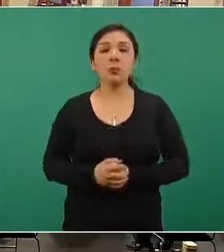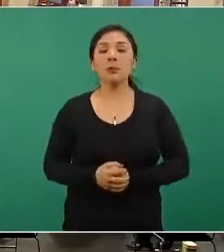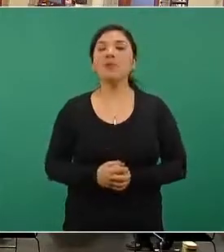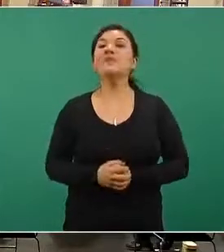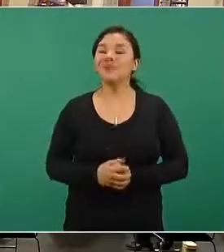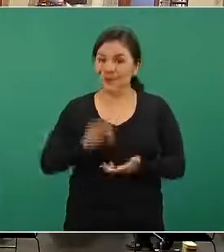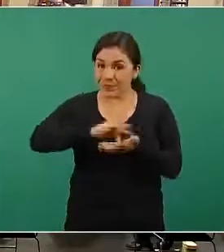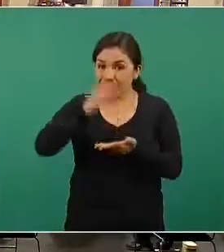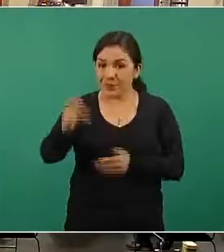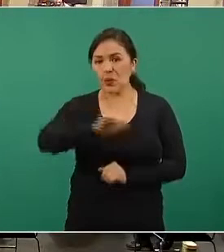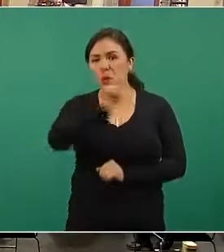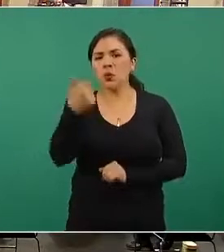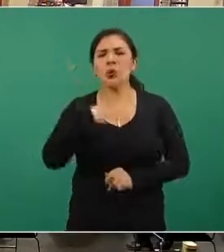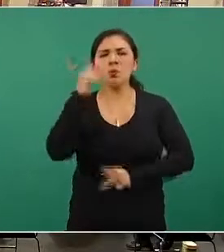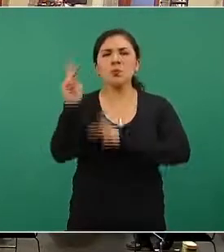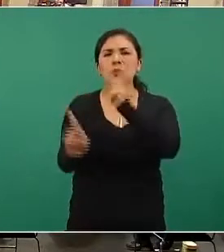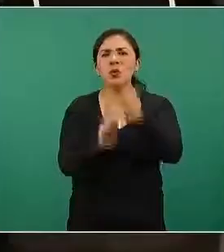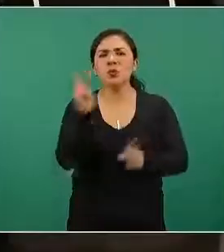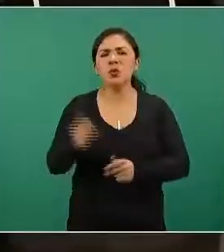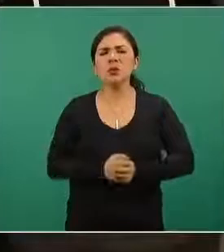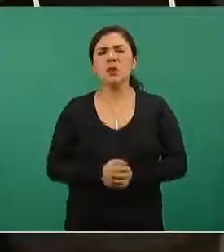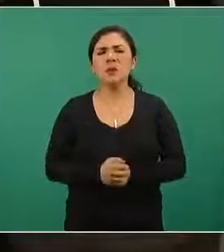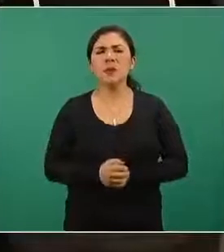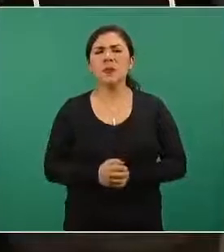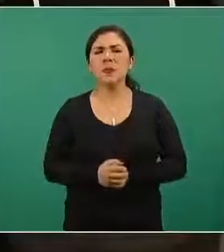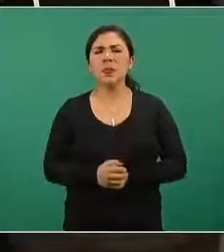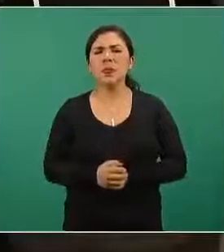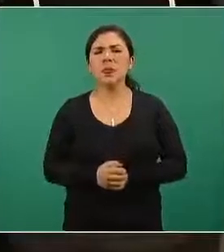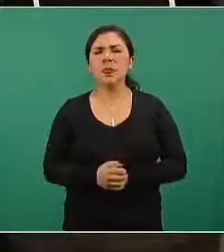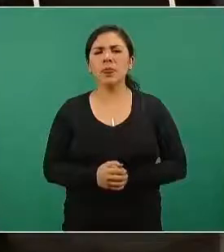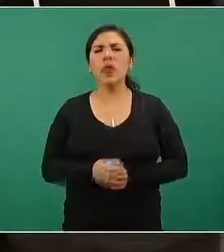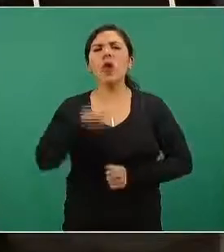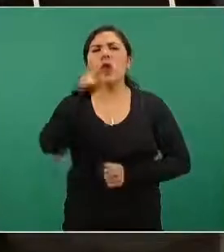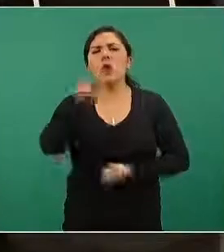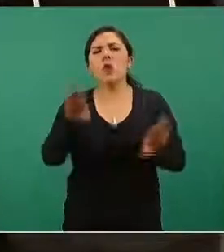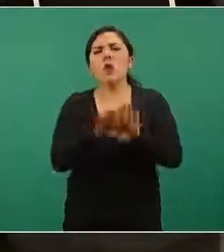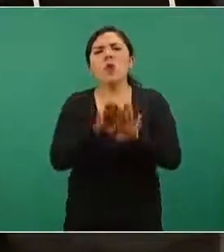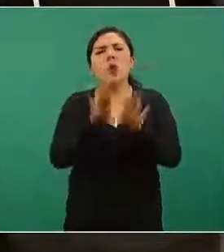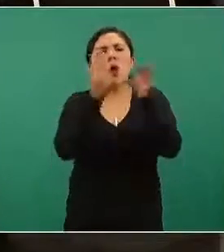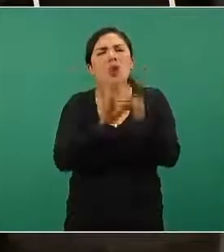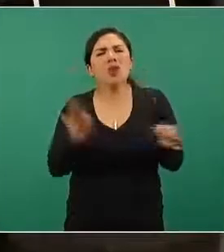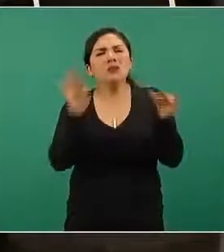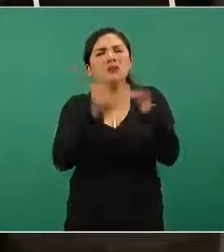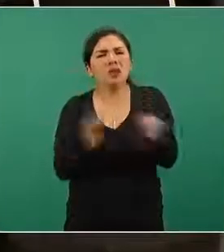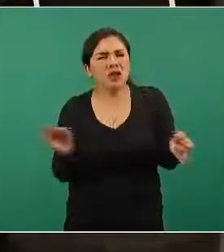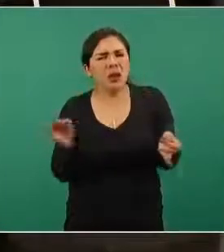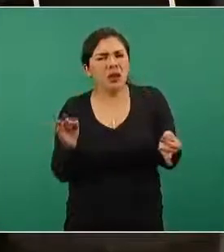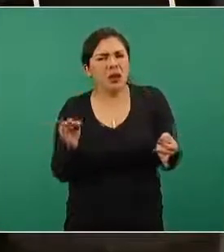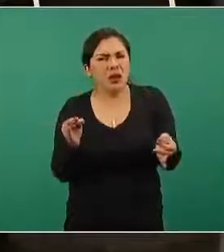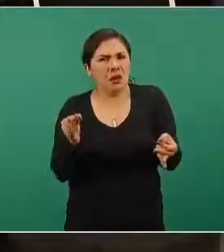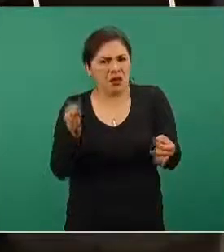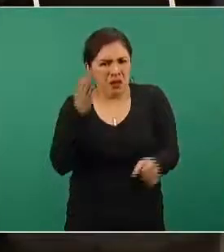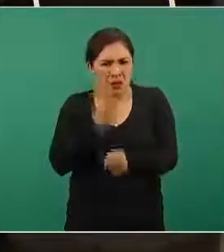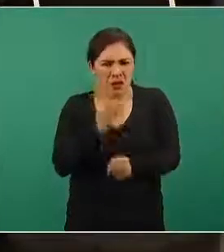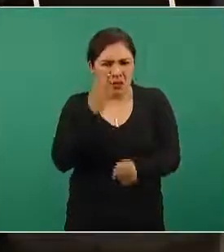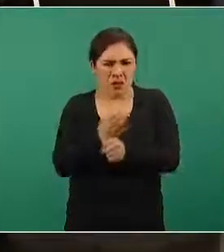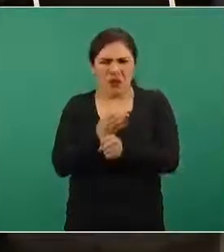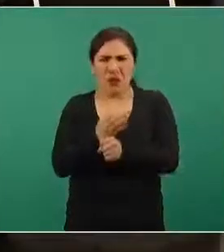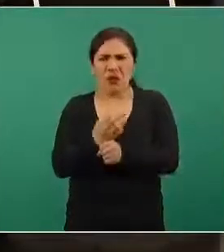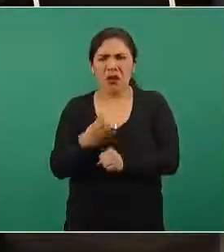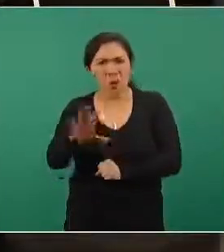también preguntarle si hay cuál es la explicación técnica sobre el descenso tan importante de